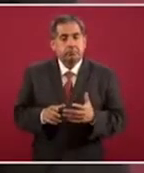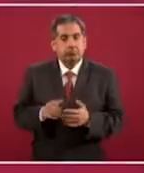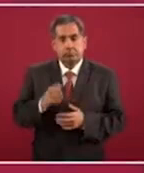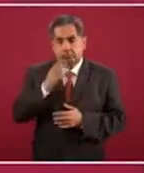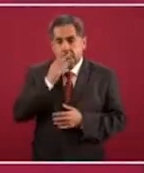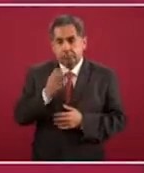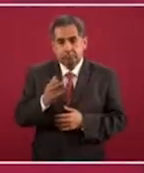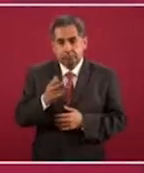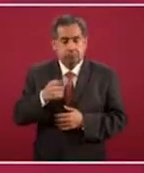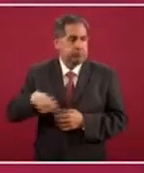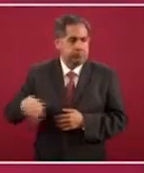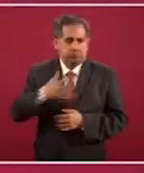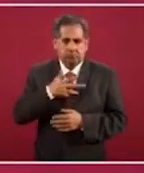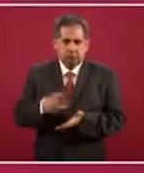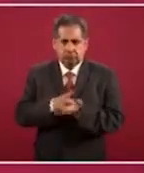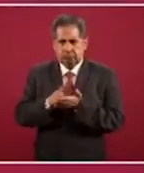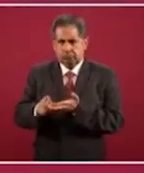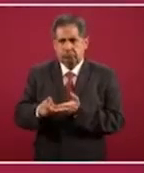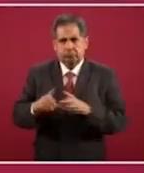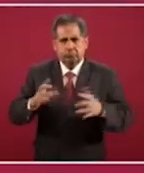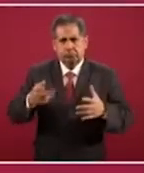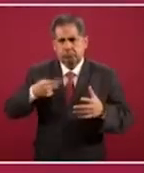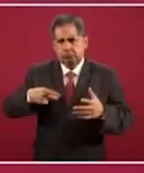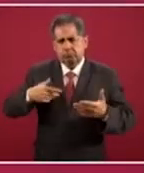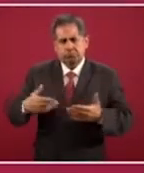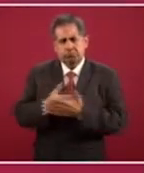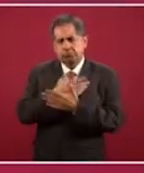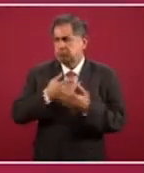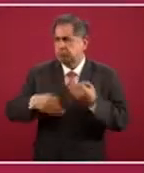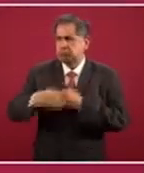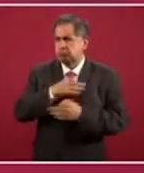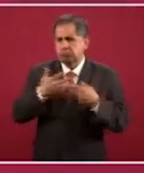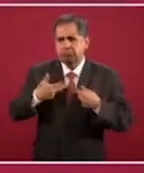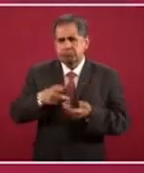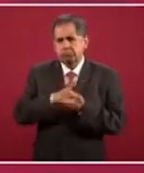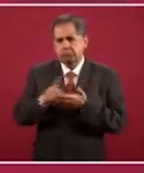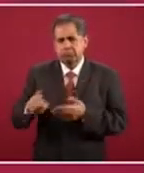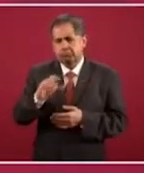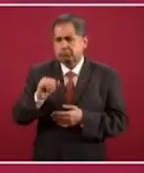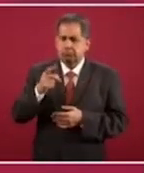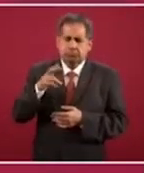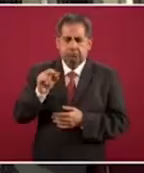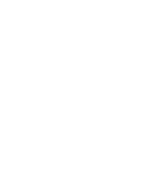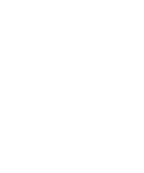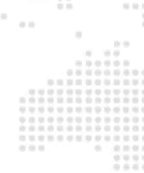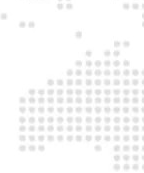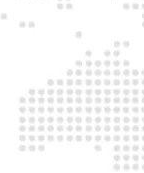derecho que tienen todos los ciudadanos, todas las personas. ¿Cuándo fue la